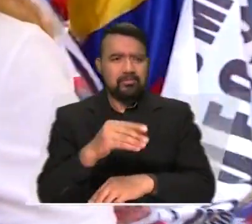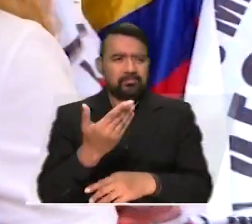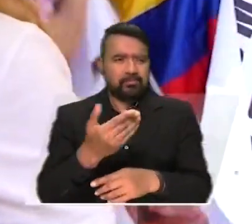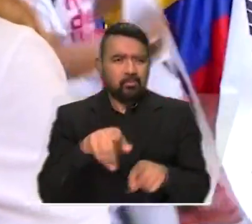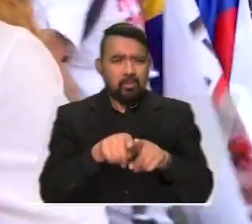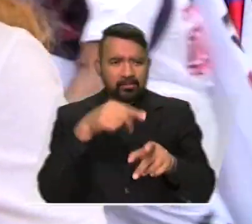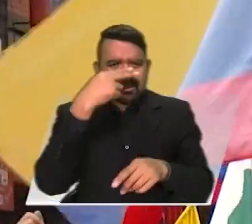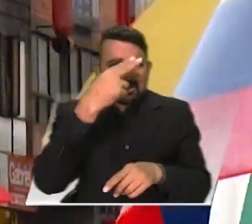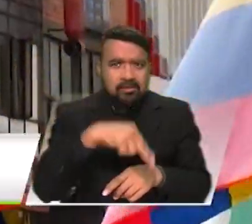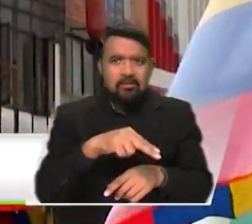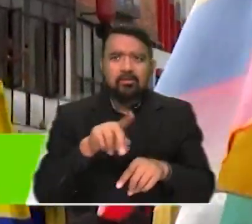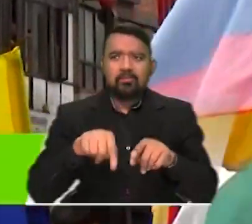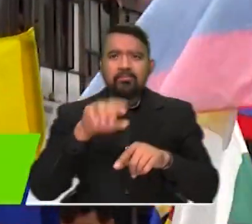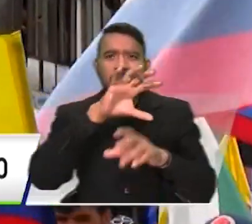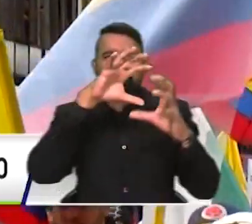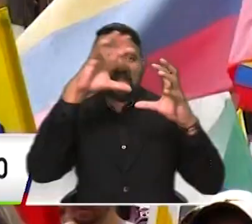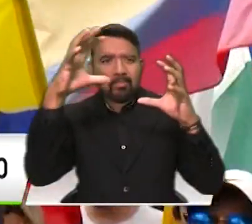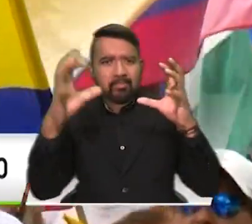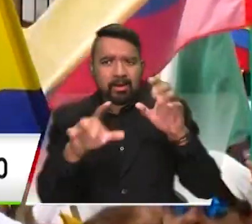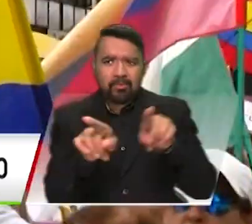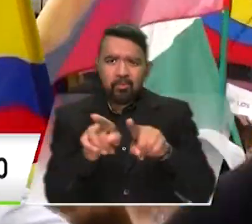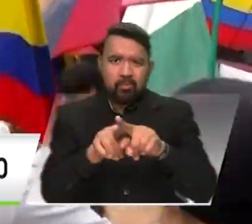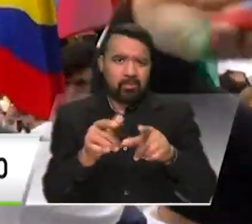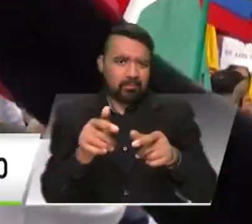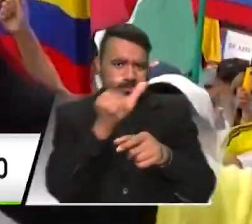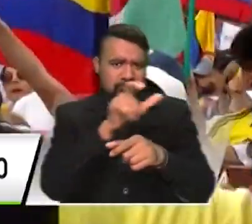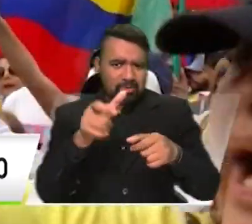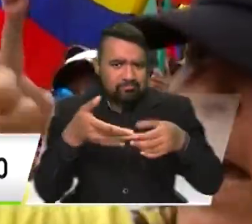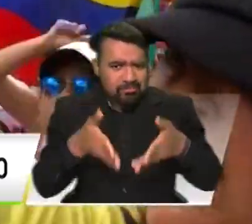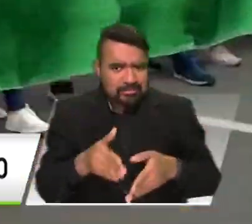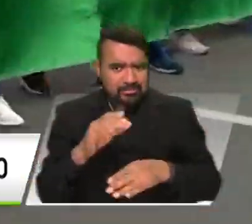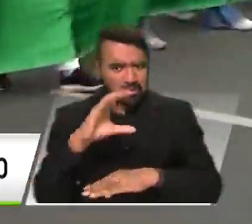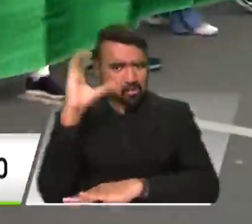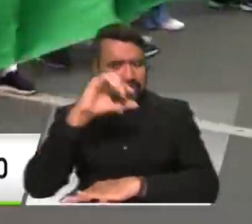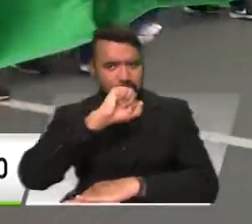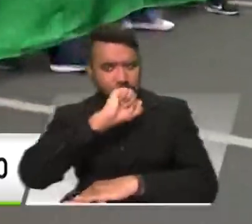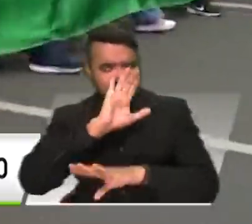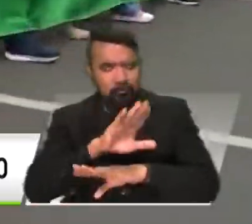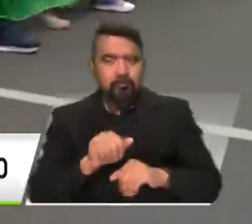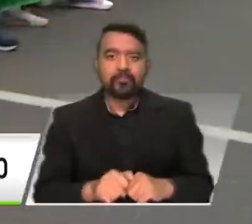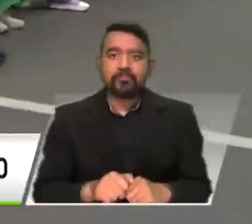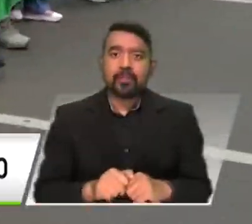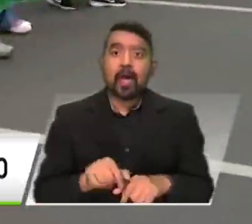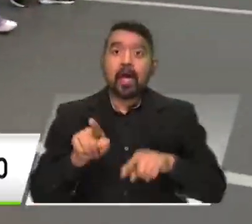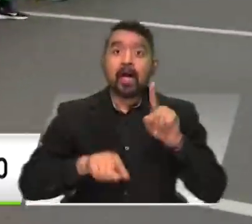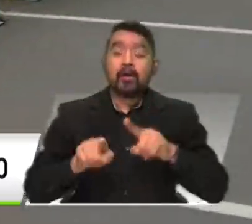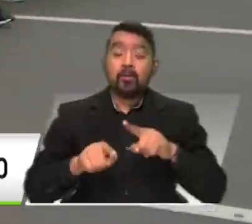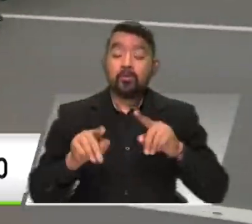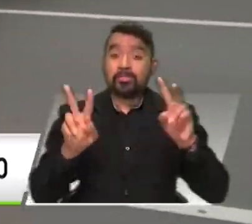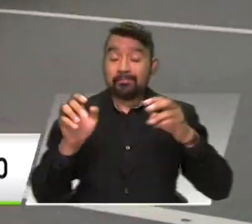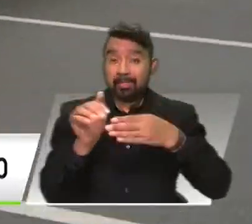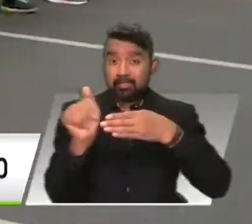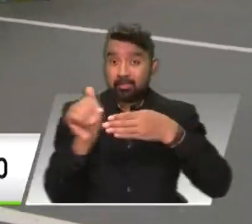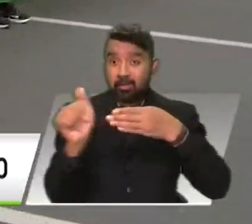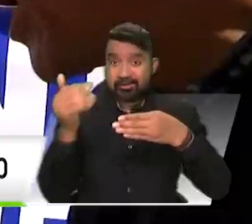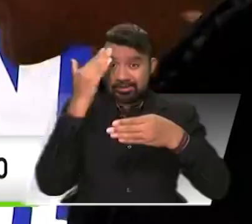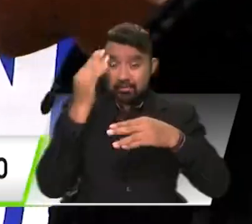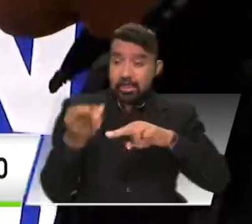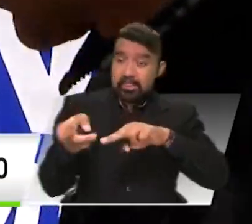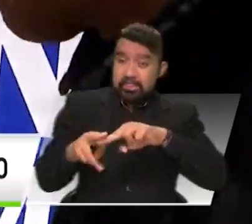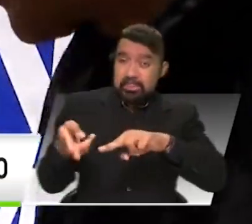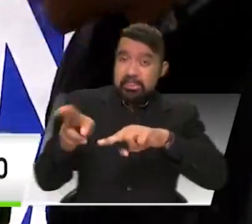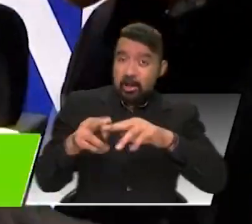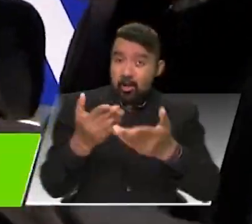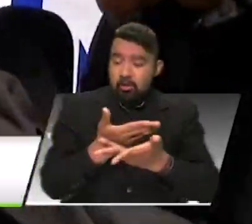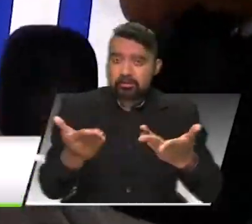que viven en el exterior. El dólar, que ha subido de precio en todo el planeta, fue una de las principales razones para marchar. El